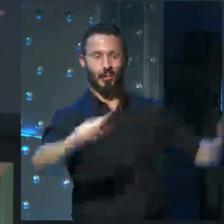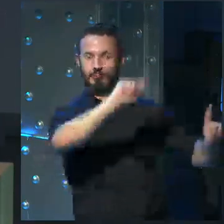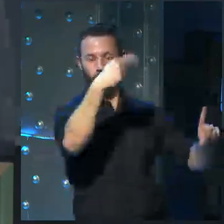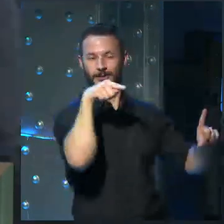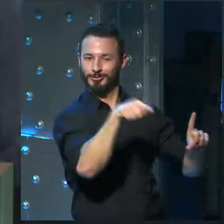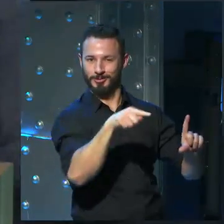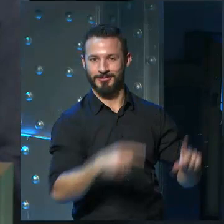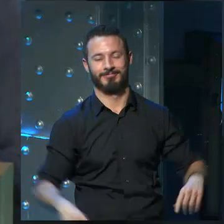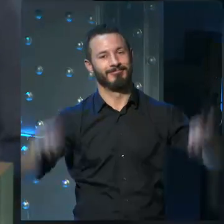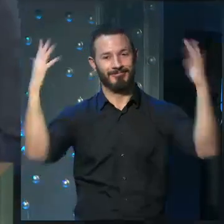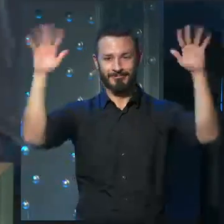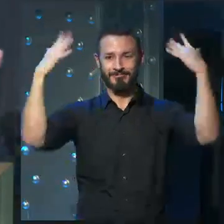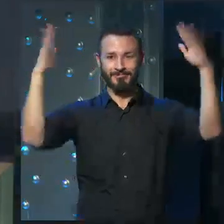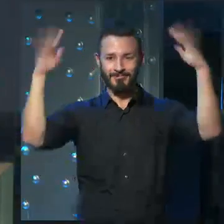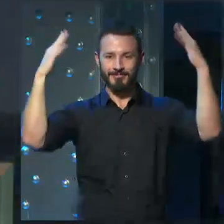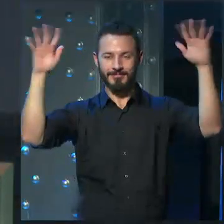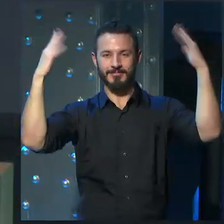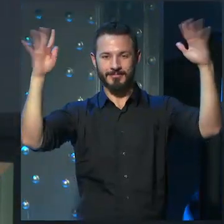También,